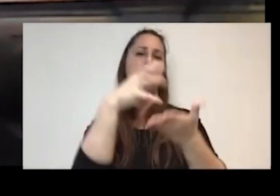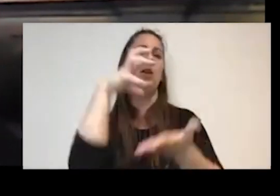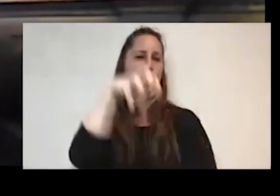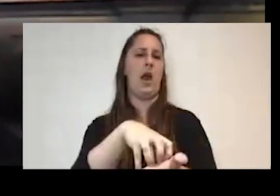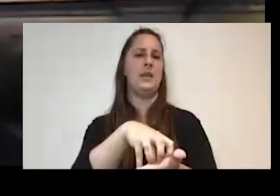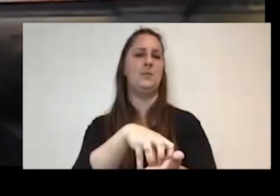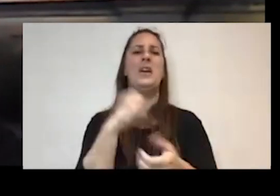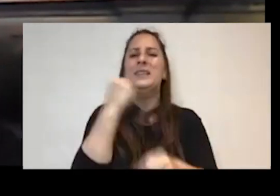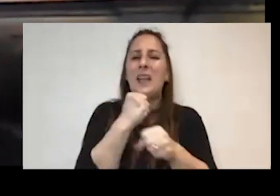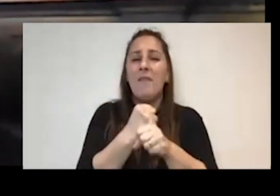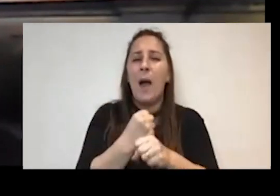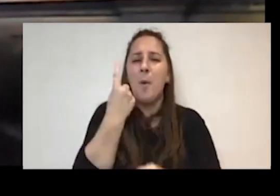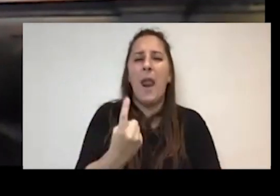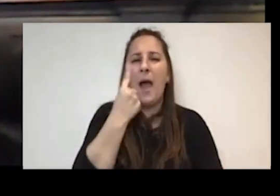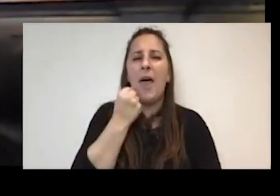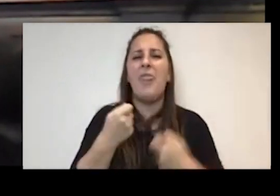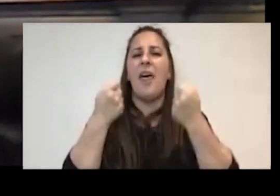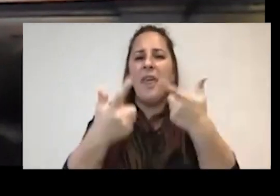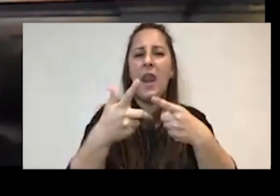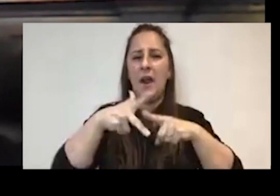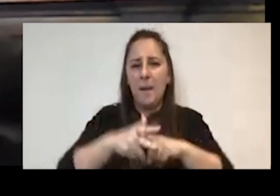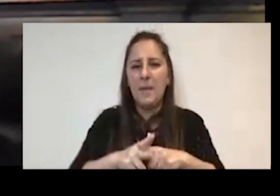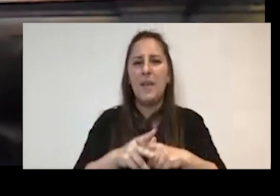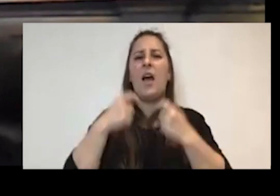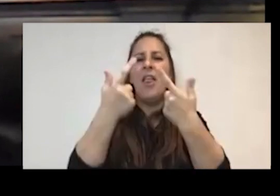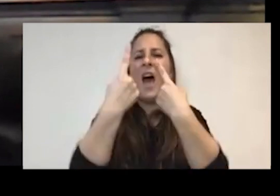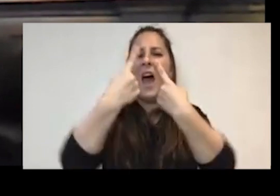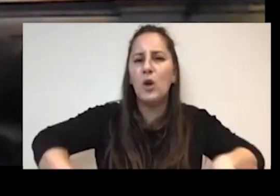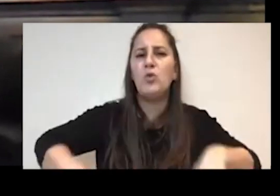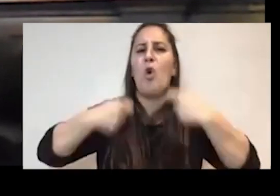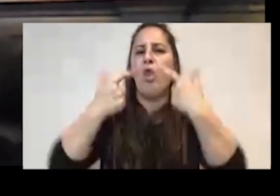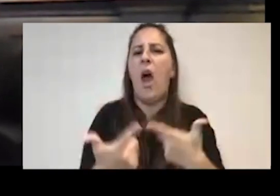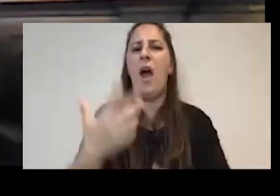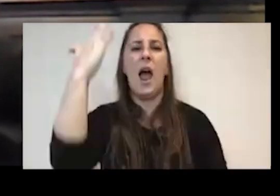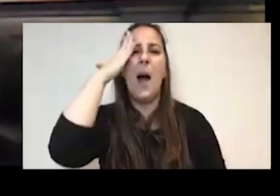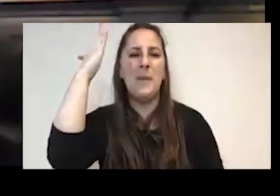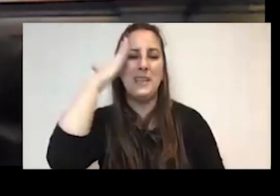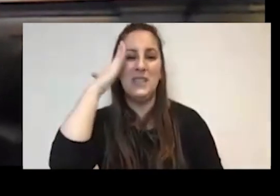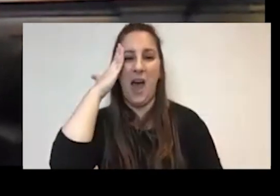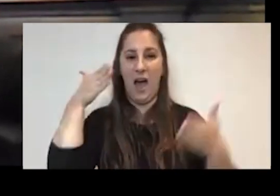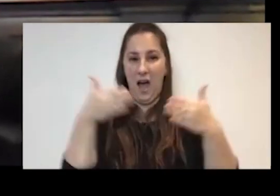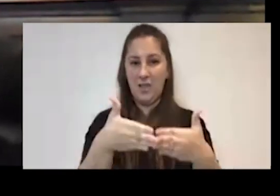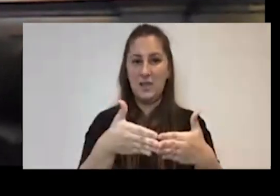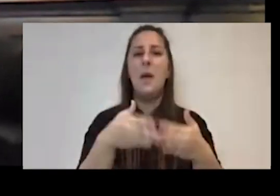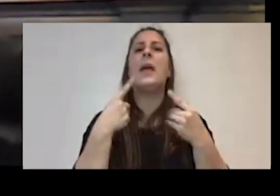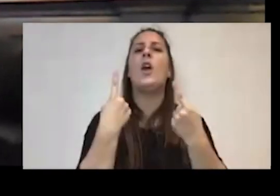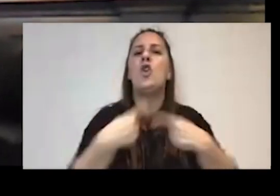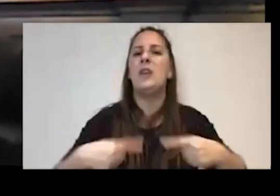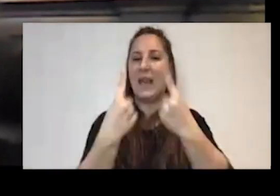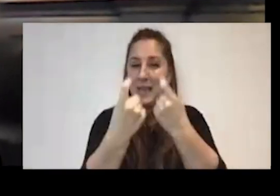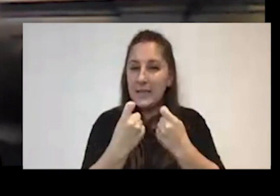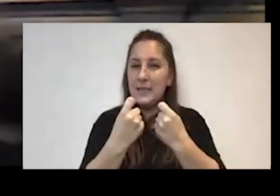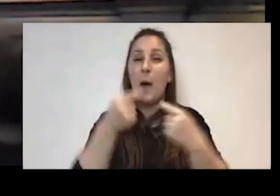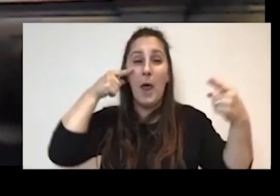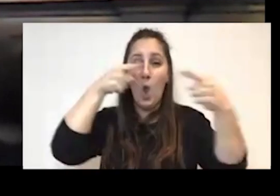trabajamos cada día para dotarlo de las herramientas, de los recursos, de las capacidades necesarias para alcanzar